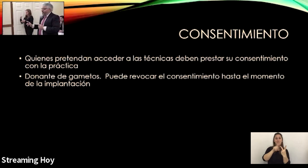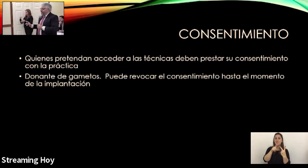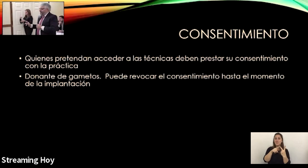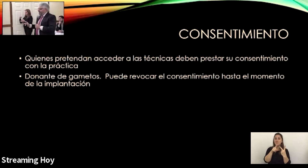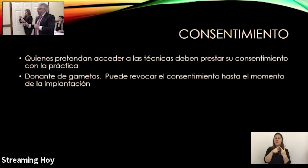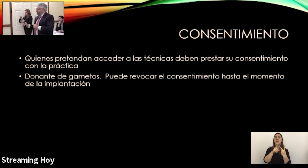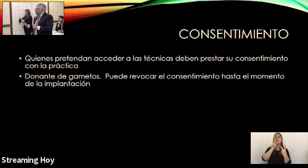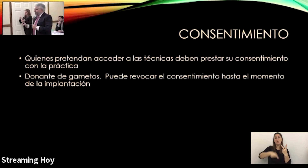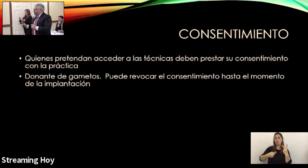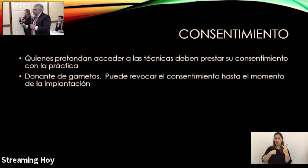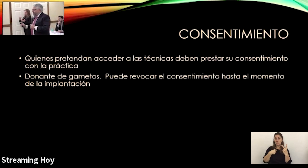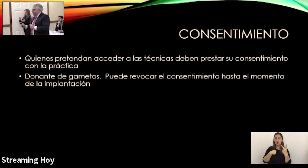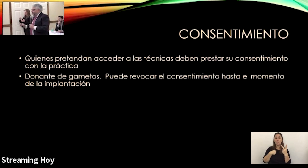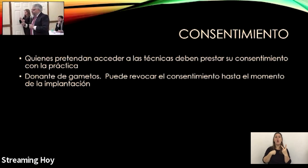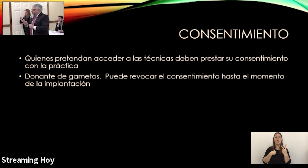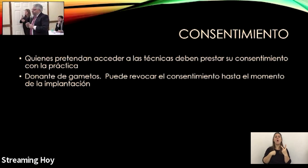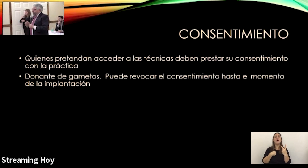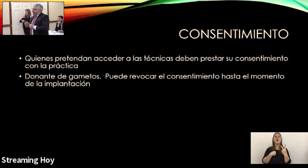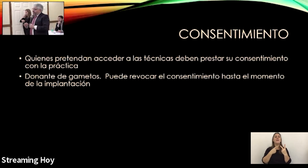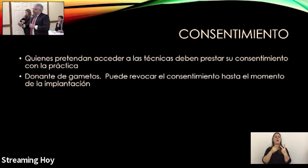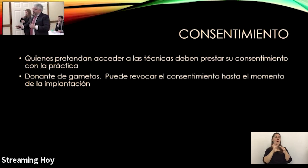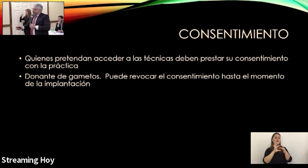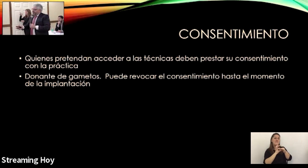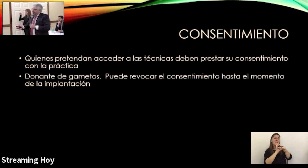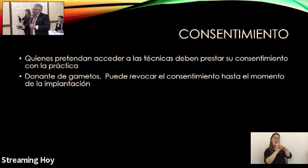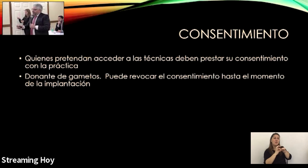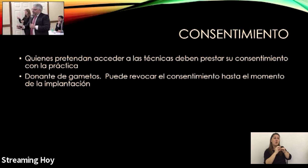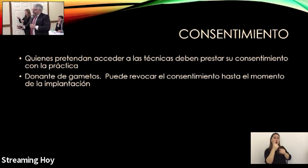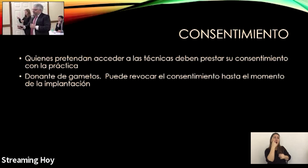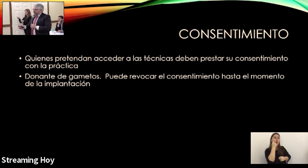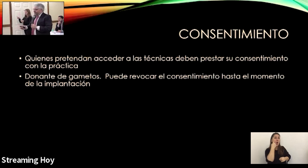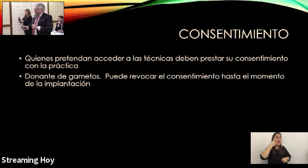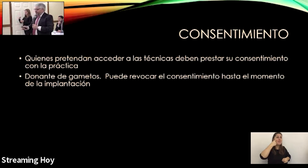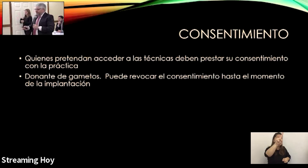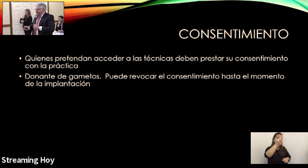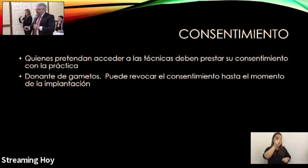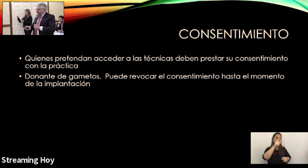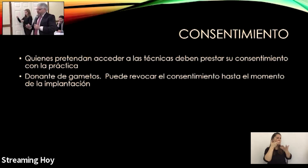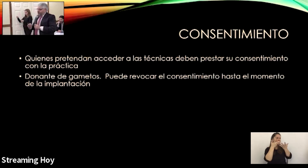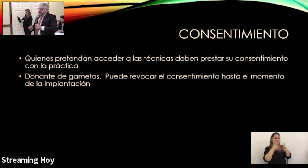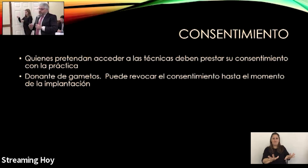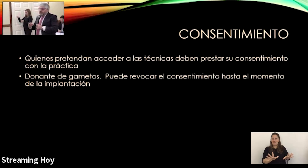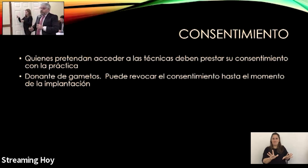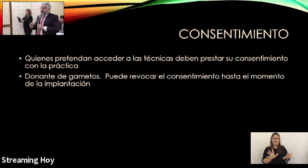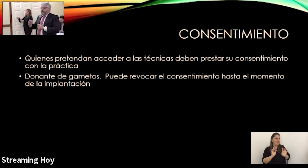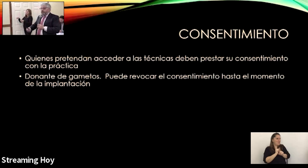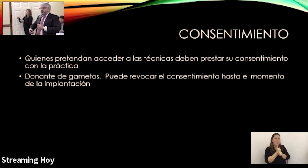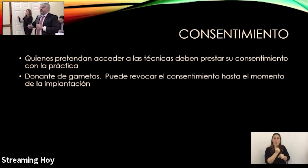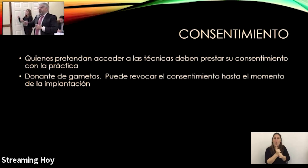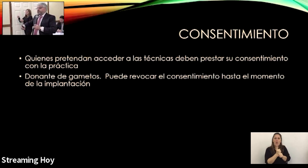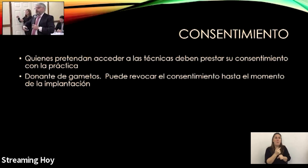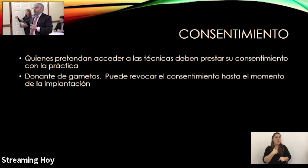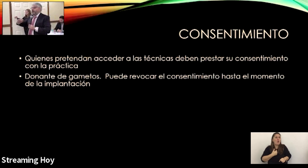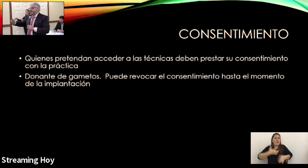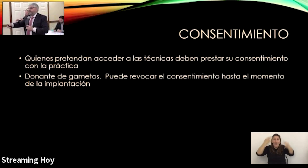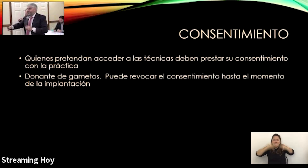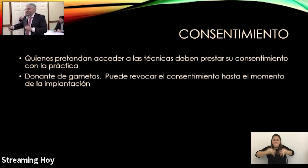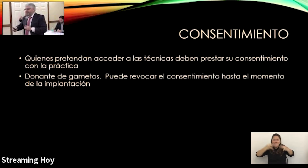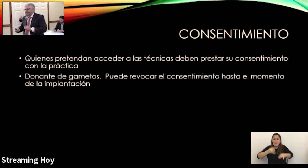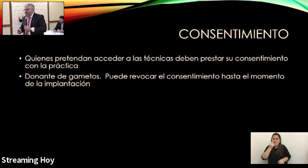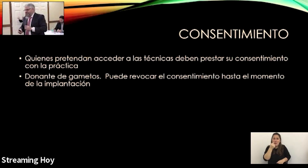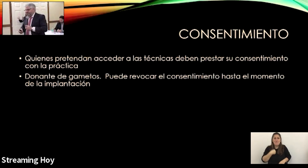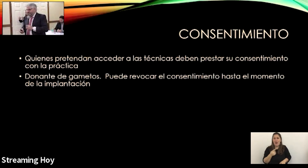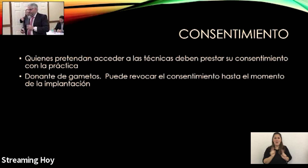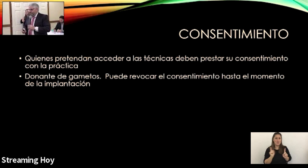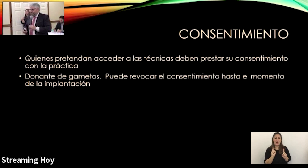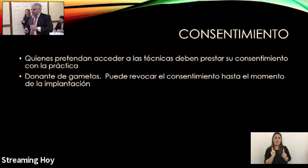renuncio a impugnar la filiación, porque yo genéticamente no soy el padre de ese hijo. En consecuencia, estoy renunciando